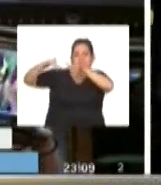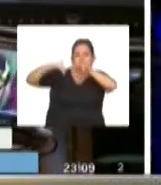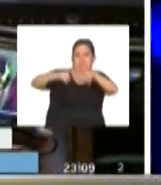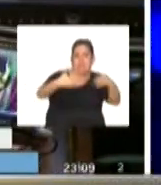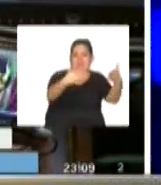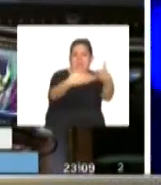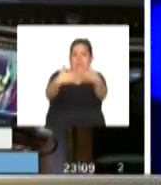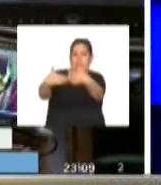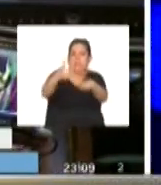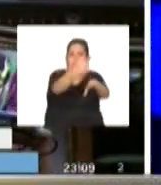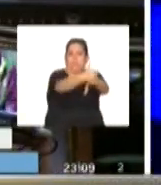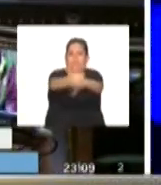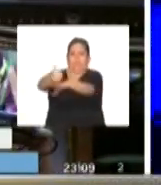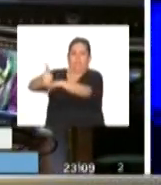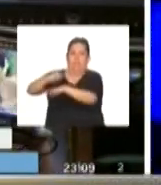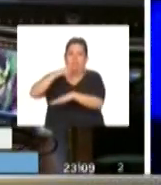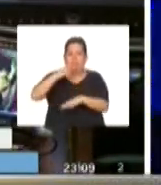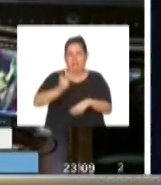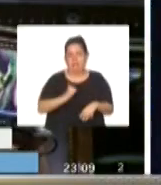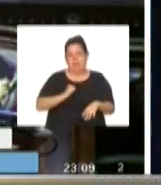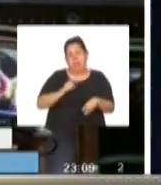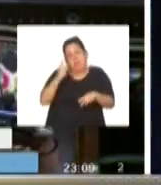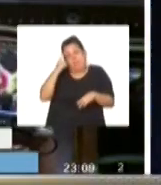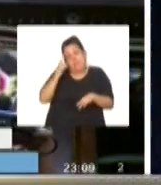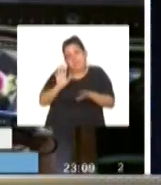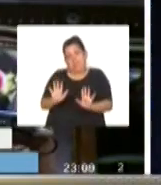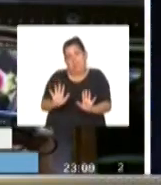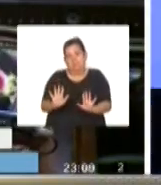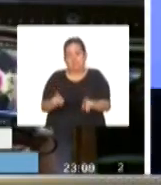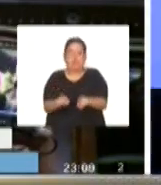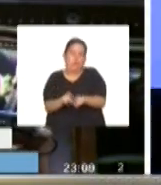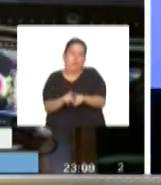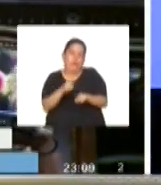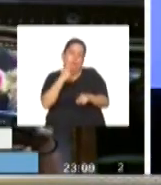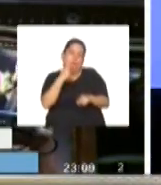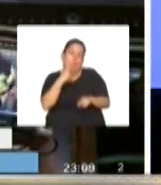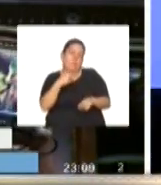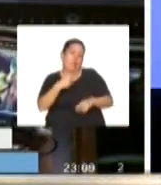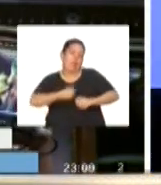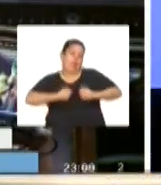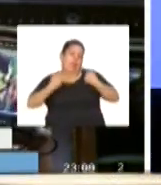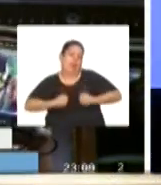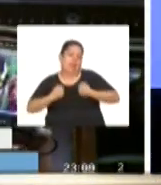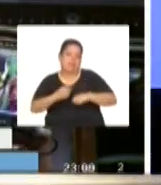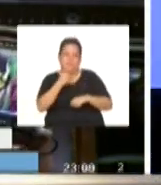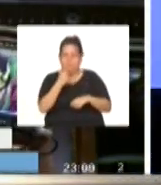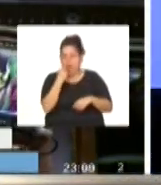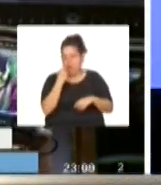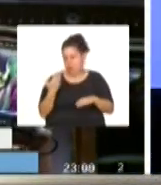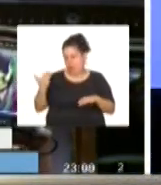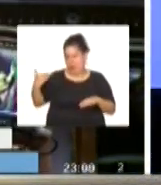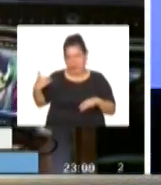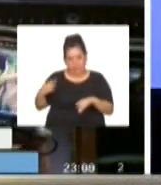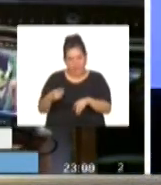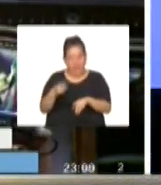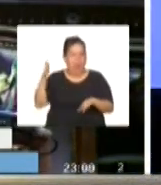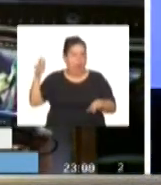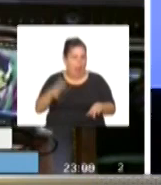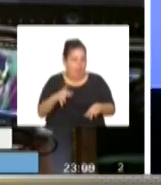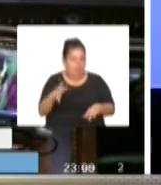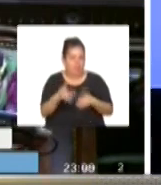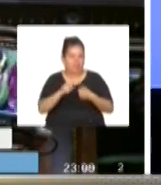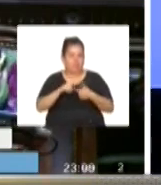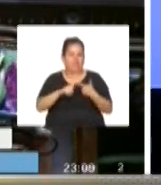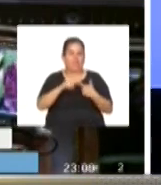izquierda. Y algunas, que está de novia con Cristina. Y algunas, pero que está de novia con Cristina como consecuencia